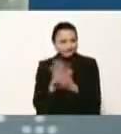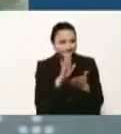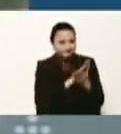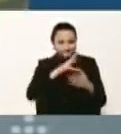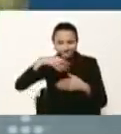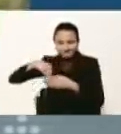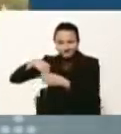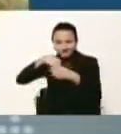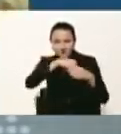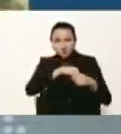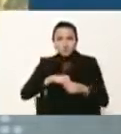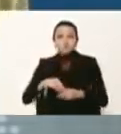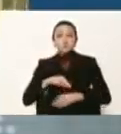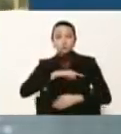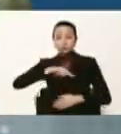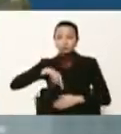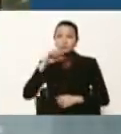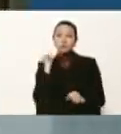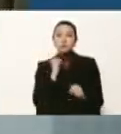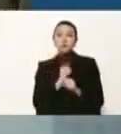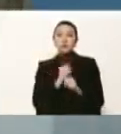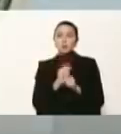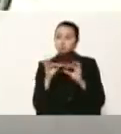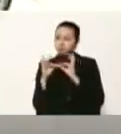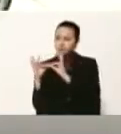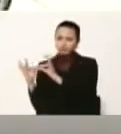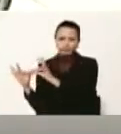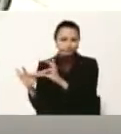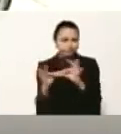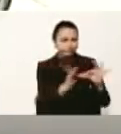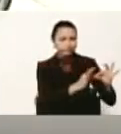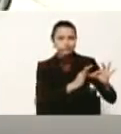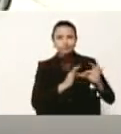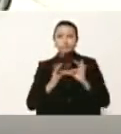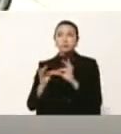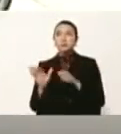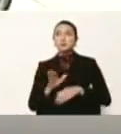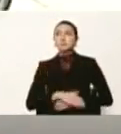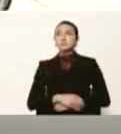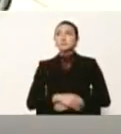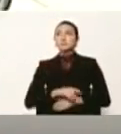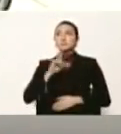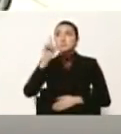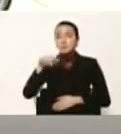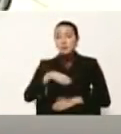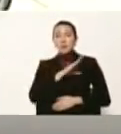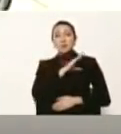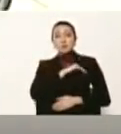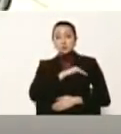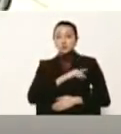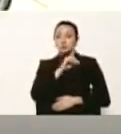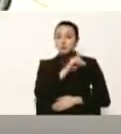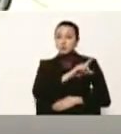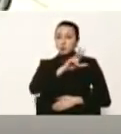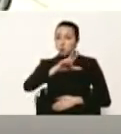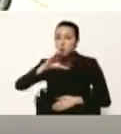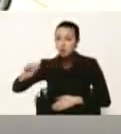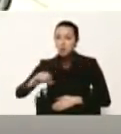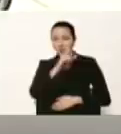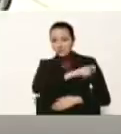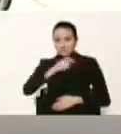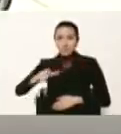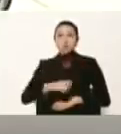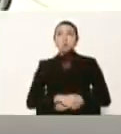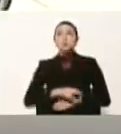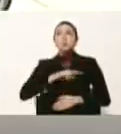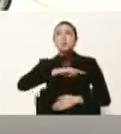interno. Por eso trabajamos articuladamente. También del DIGESIN, unos 130 funcionarios de